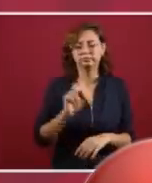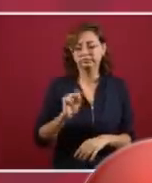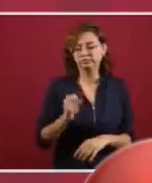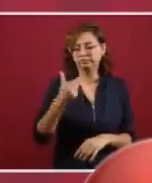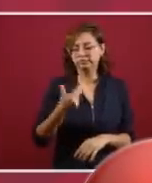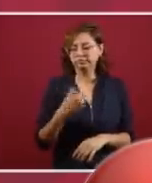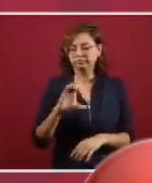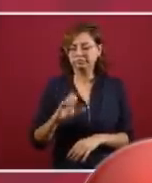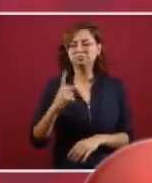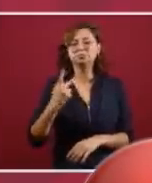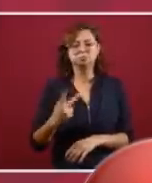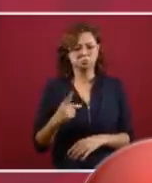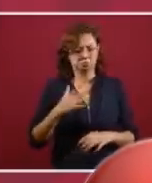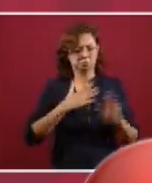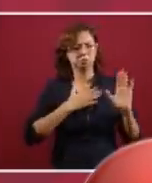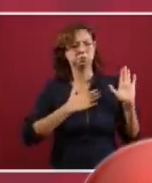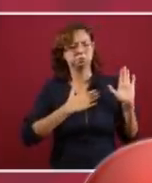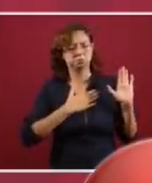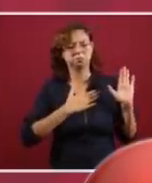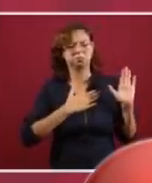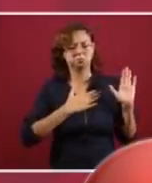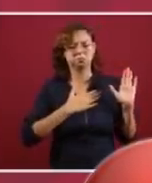comprometía a que